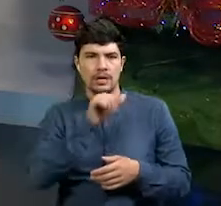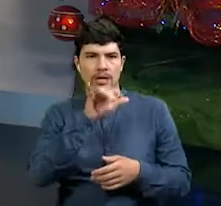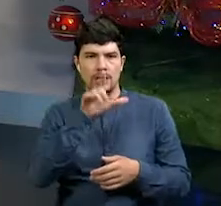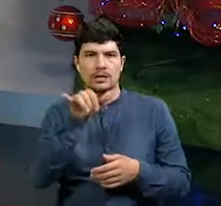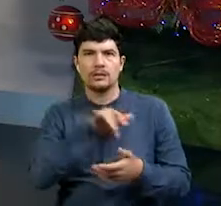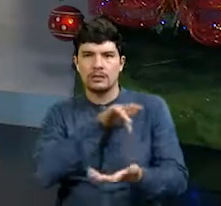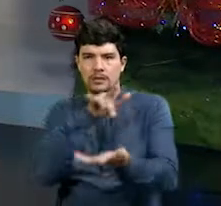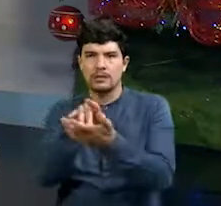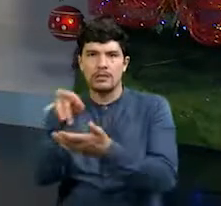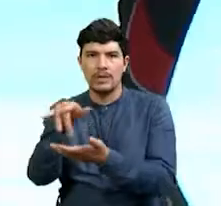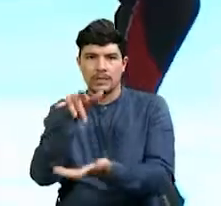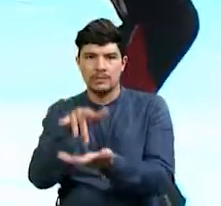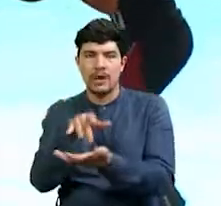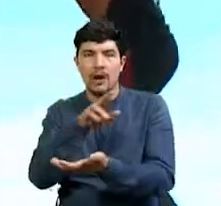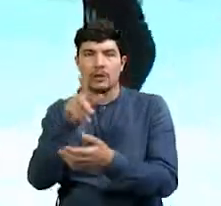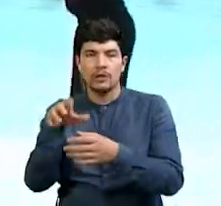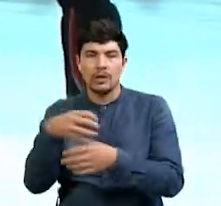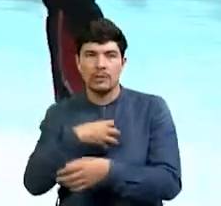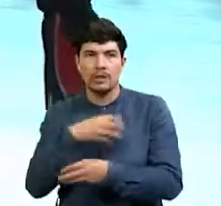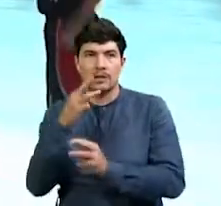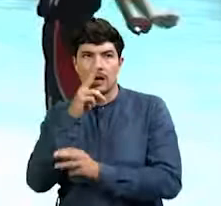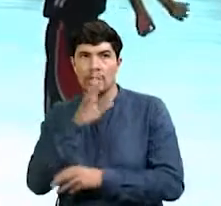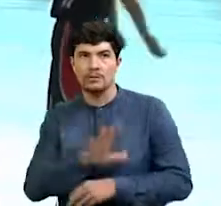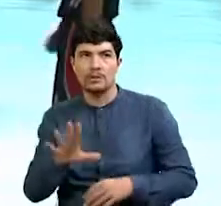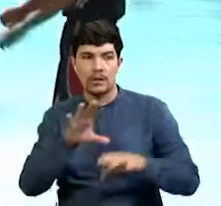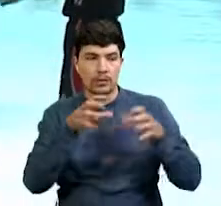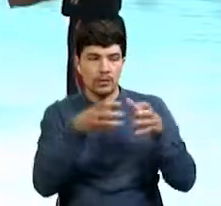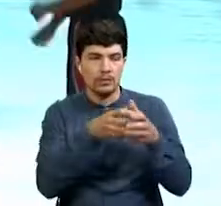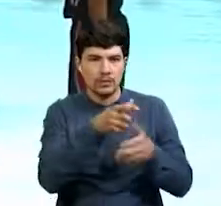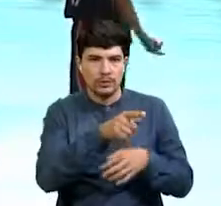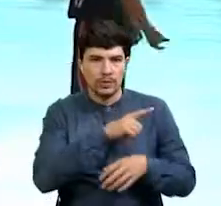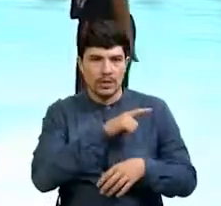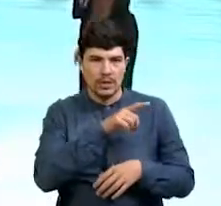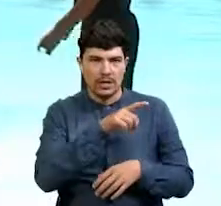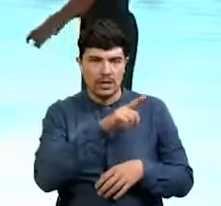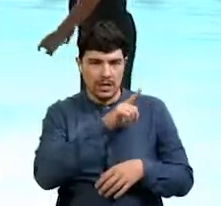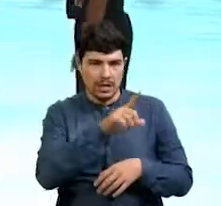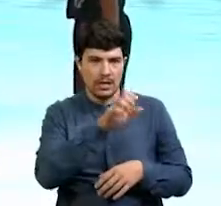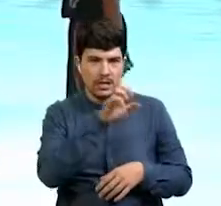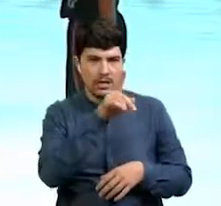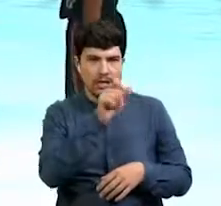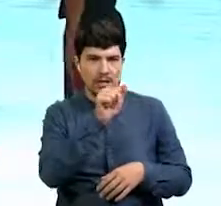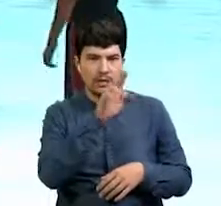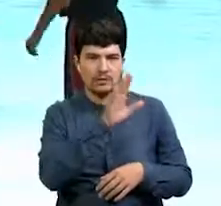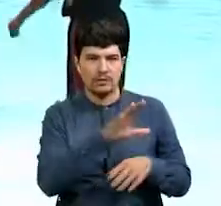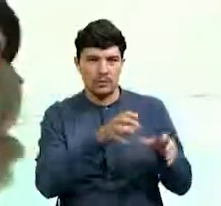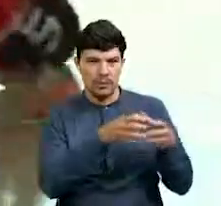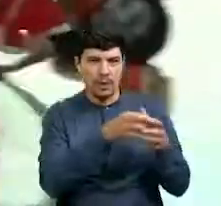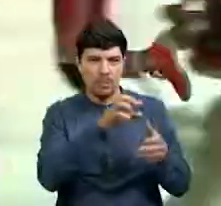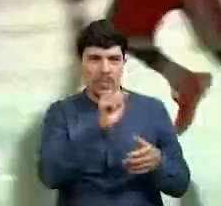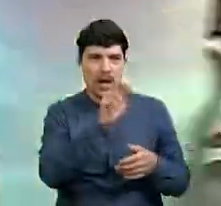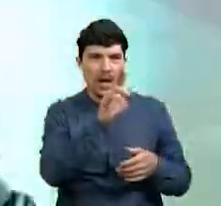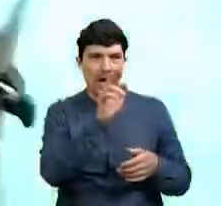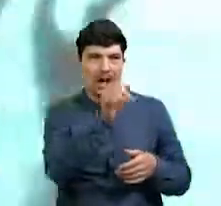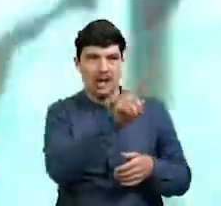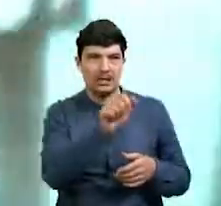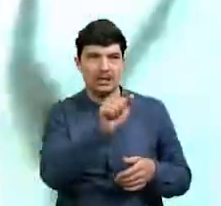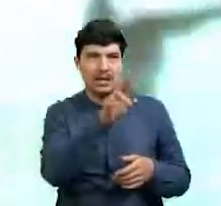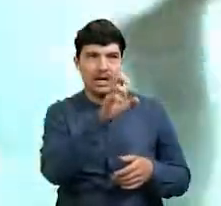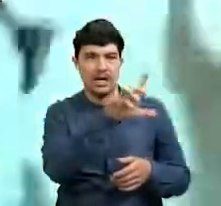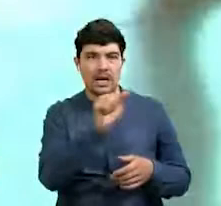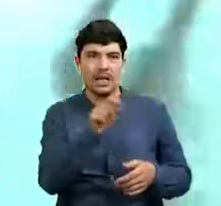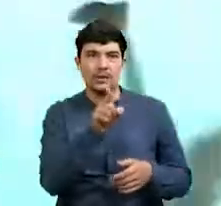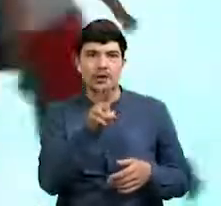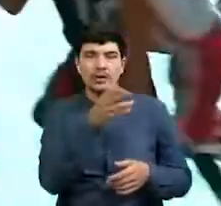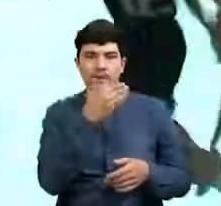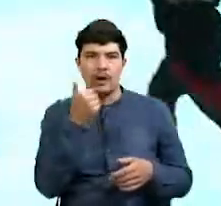nacional el quinteto masculino dirigido por eduard agelvis categoría pasarela conformado por los 12 mejores